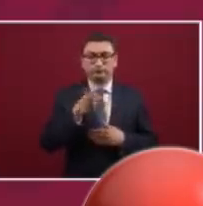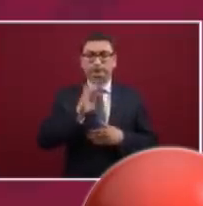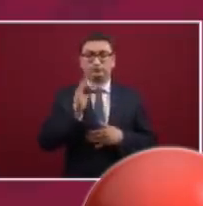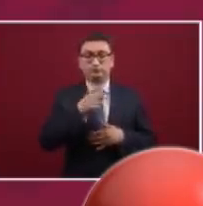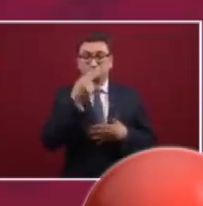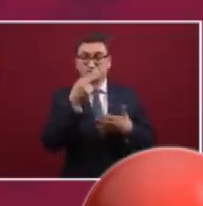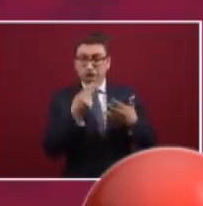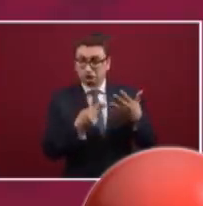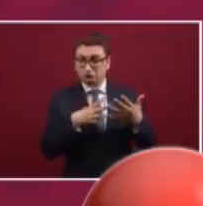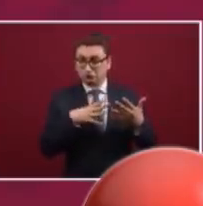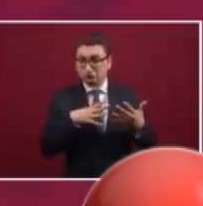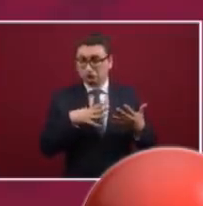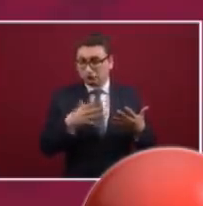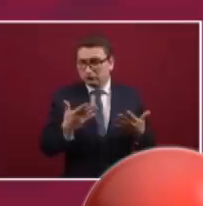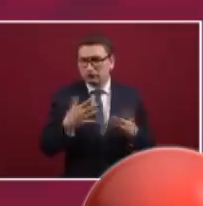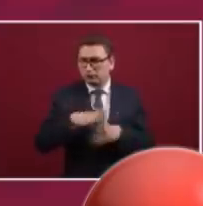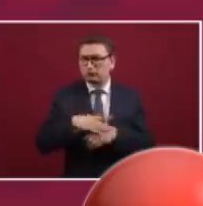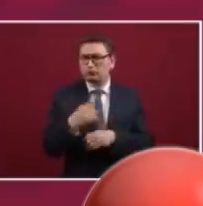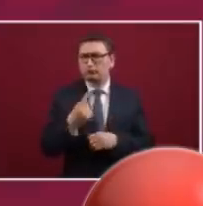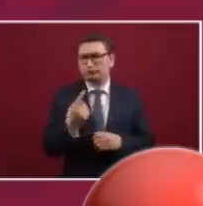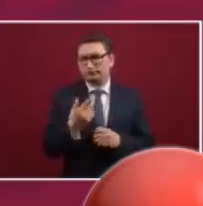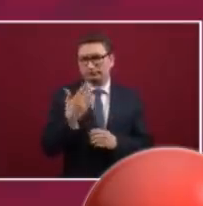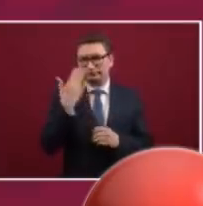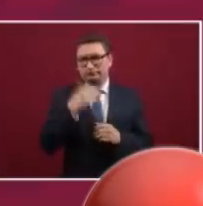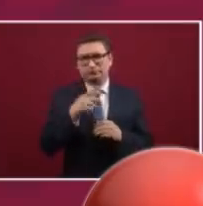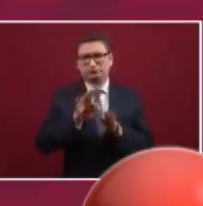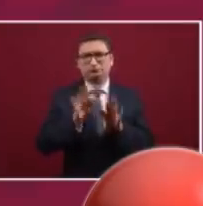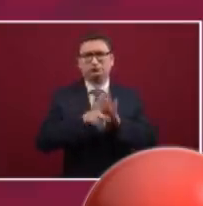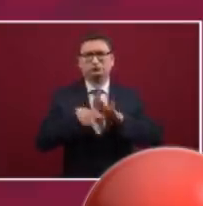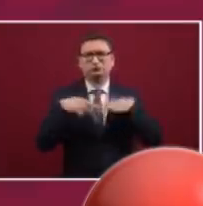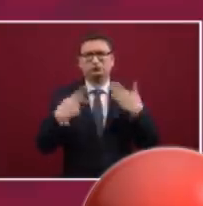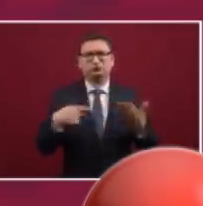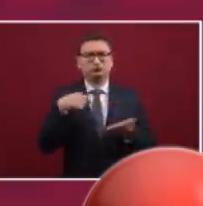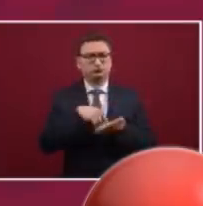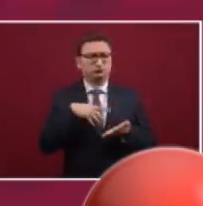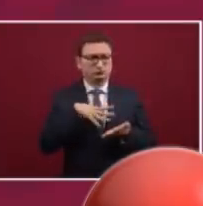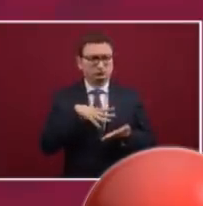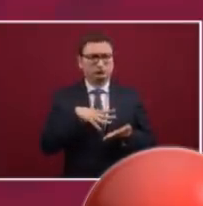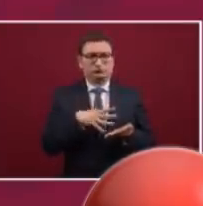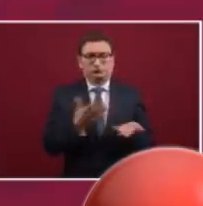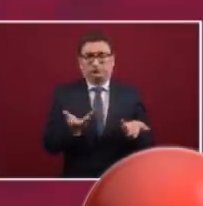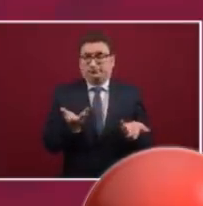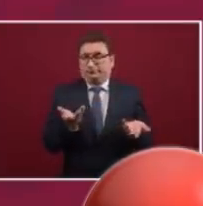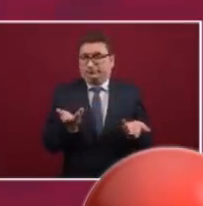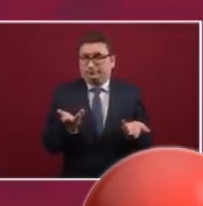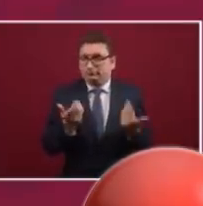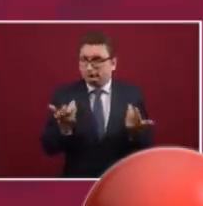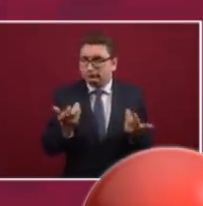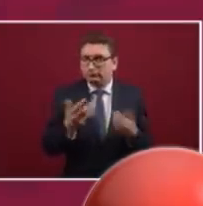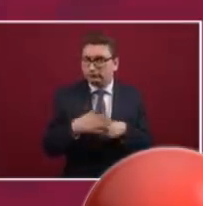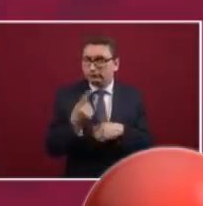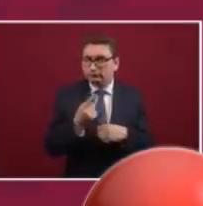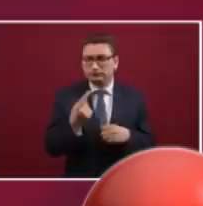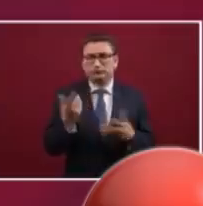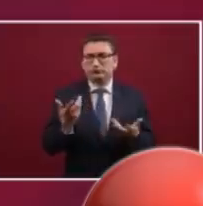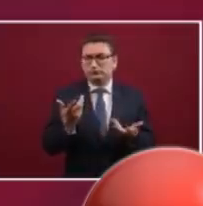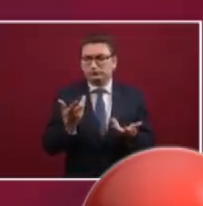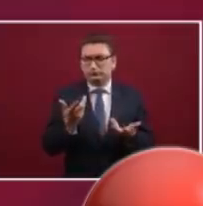nombres en un periódico, pues hay que ver